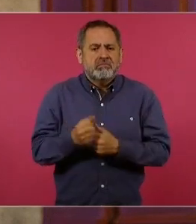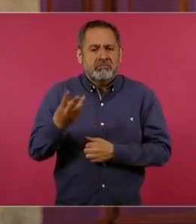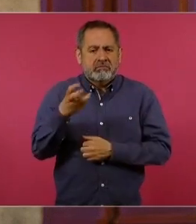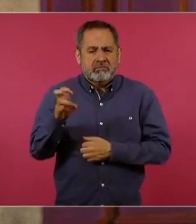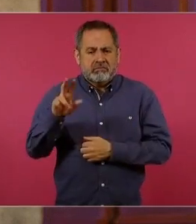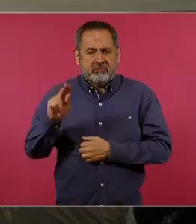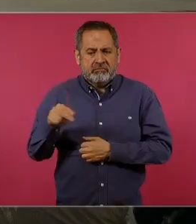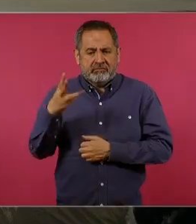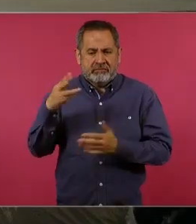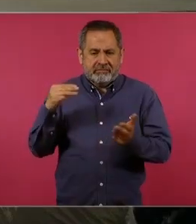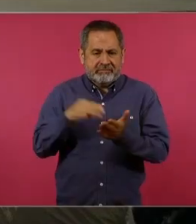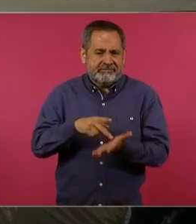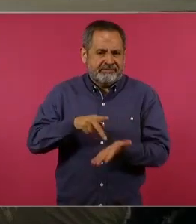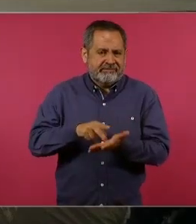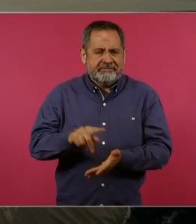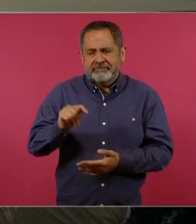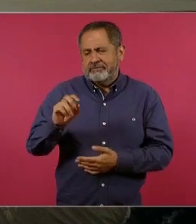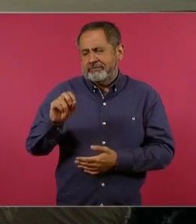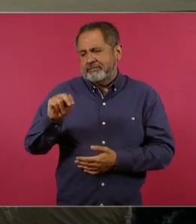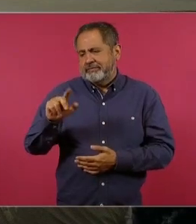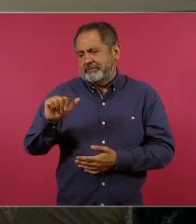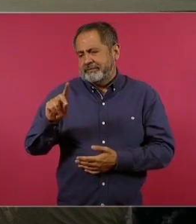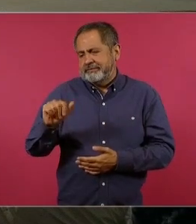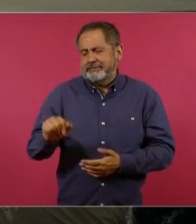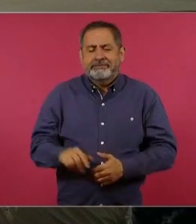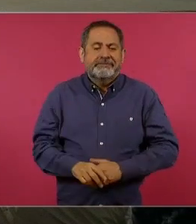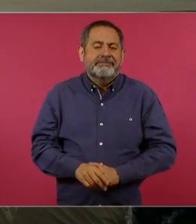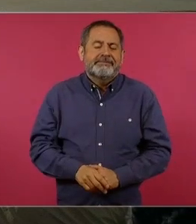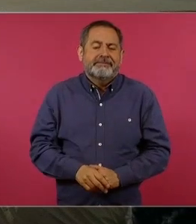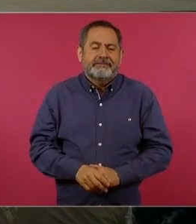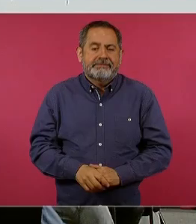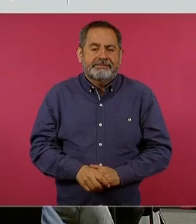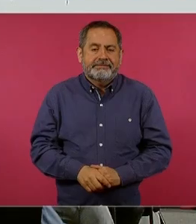383 mil toneladas. La que sigue, por favor.